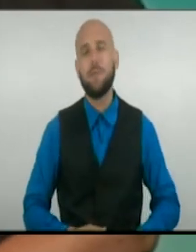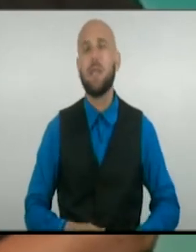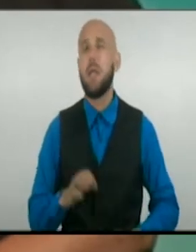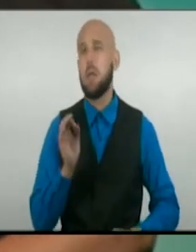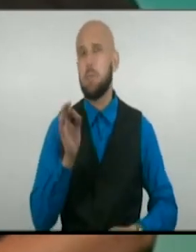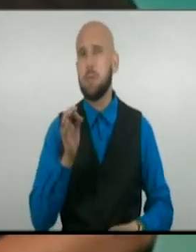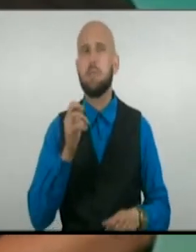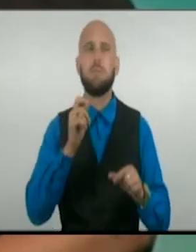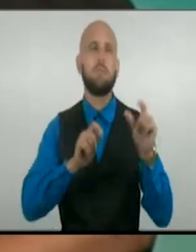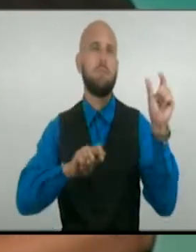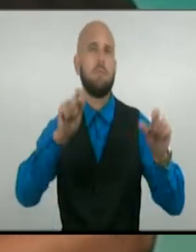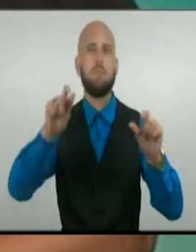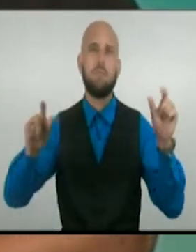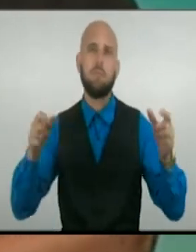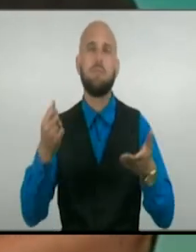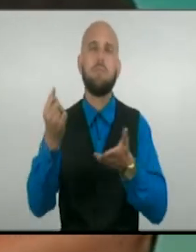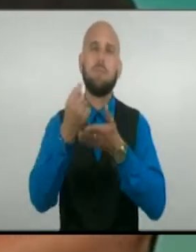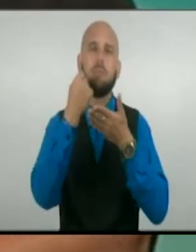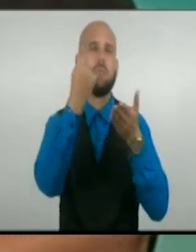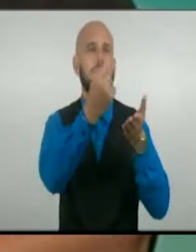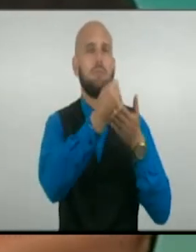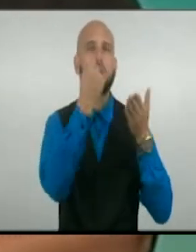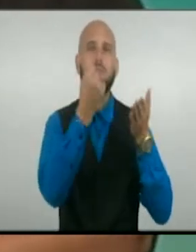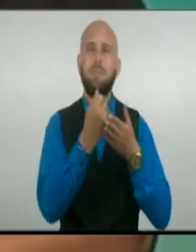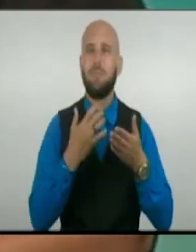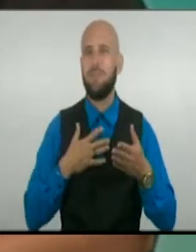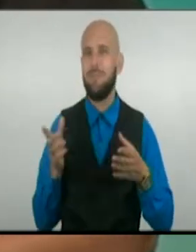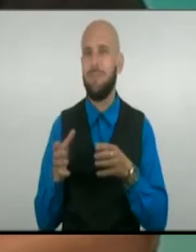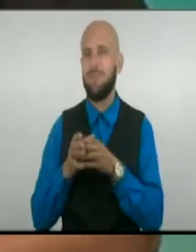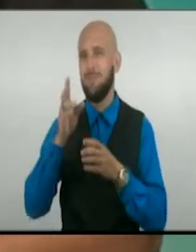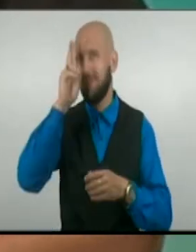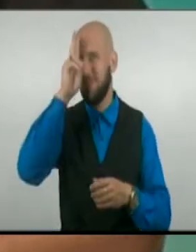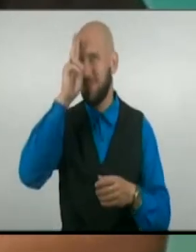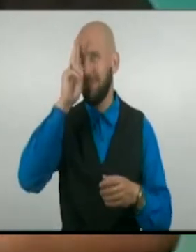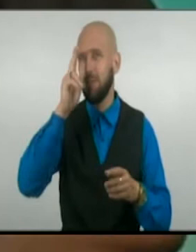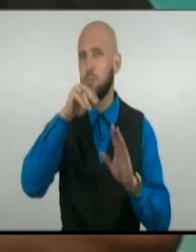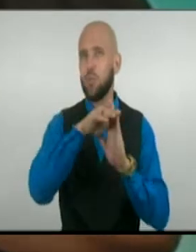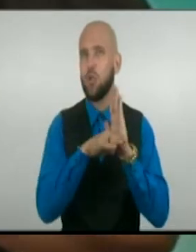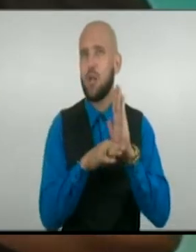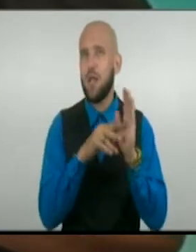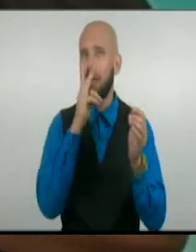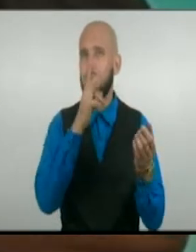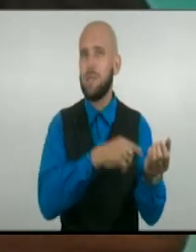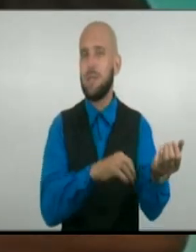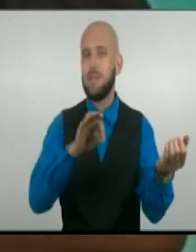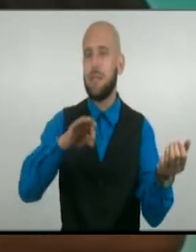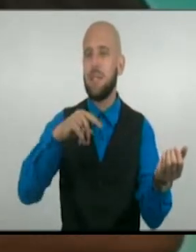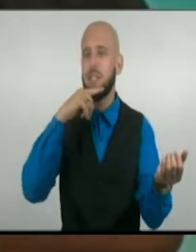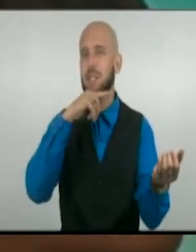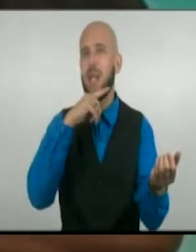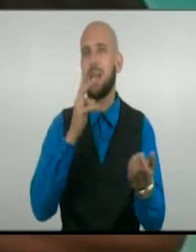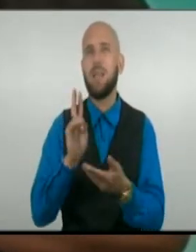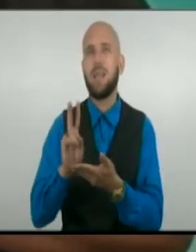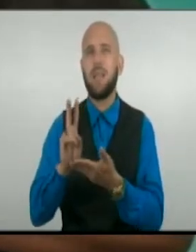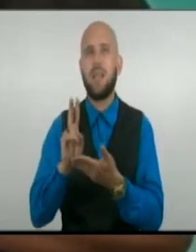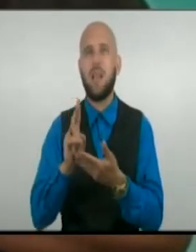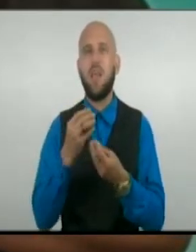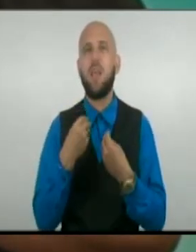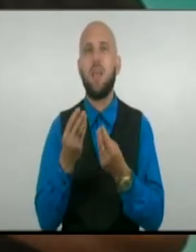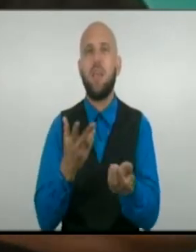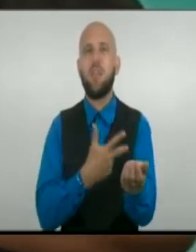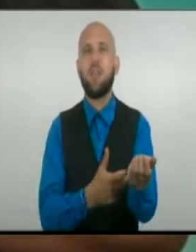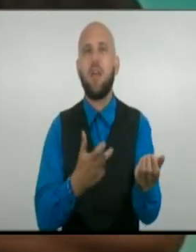decía usted en su primera intervención hoy es un programa nacional y para eso